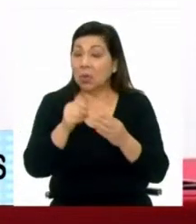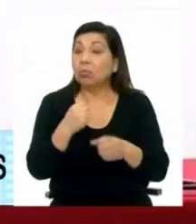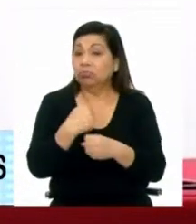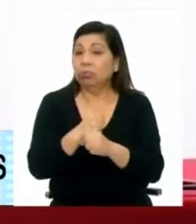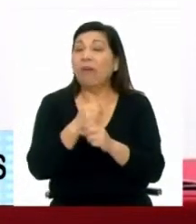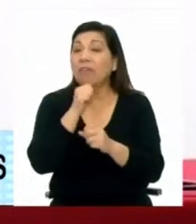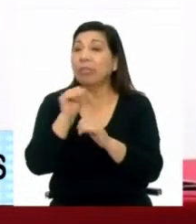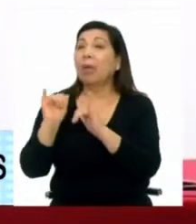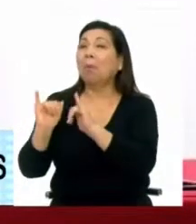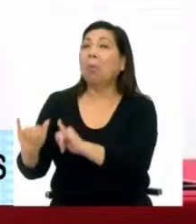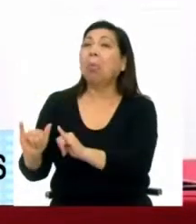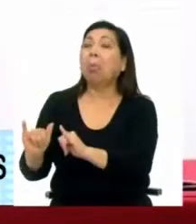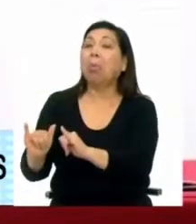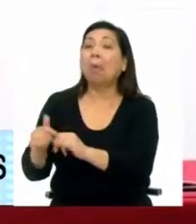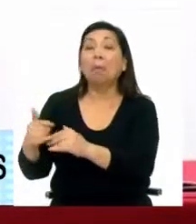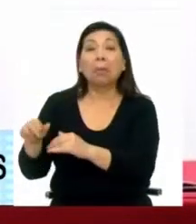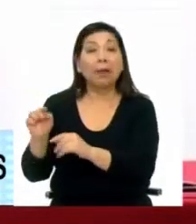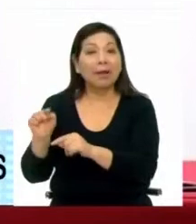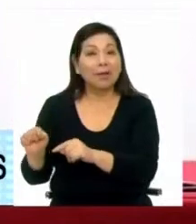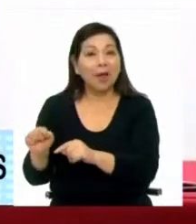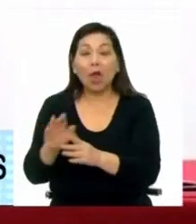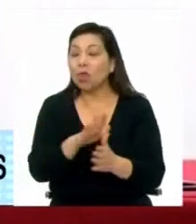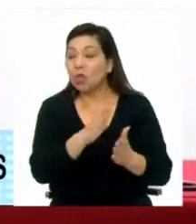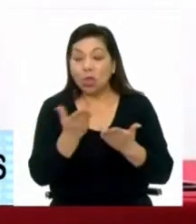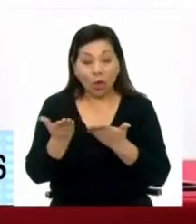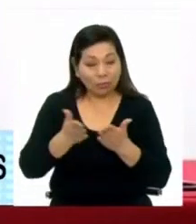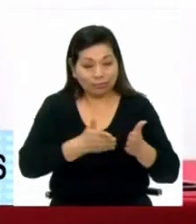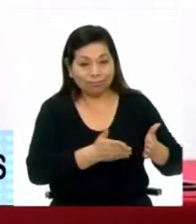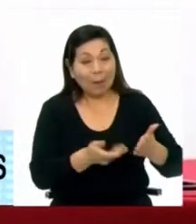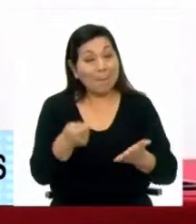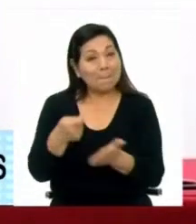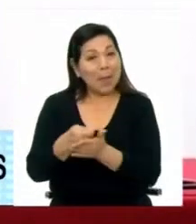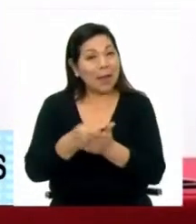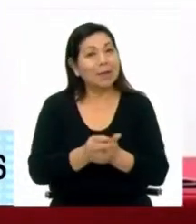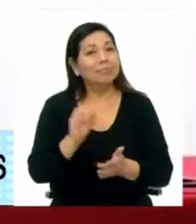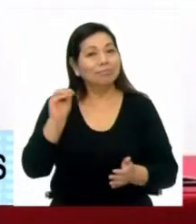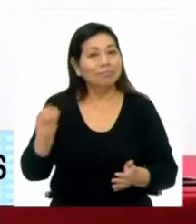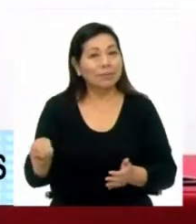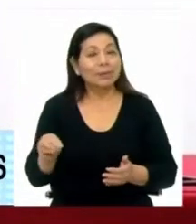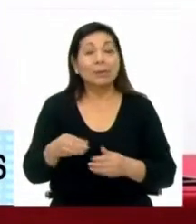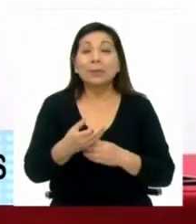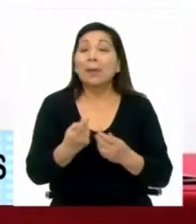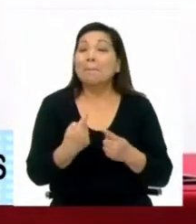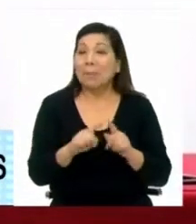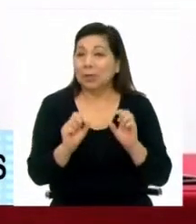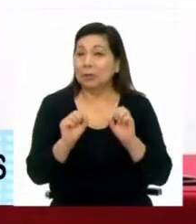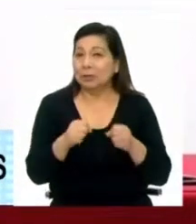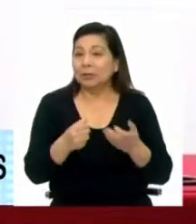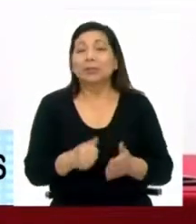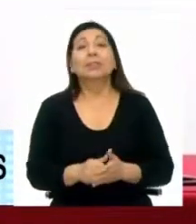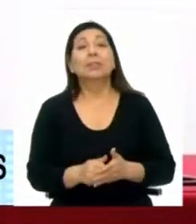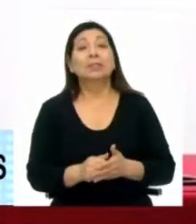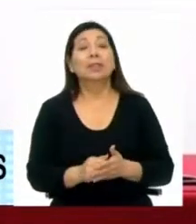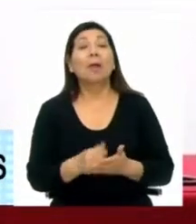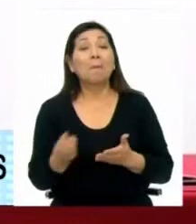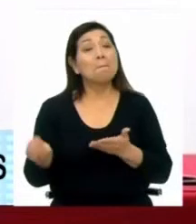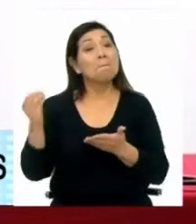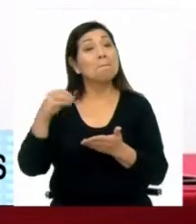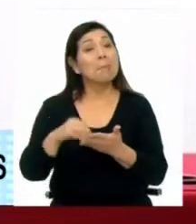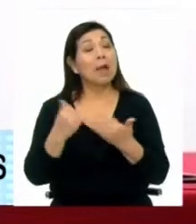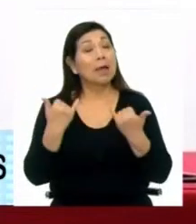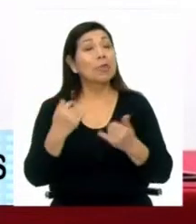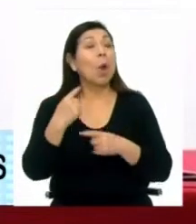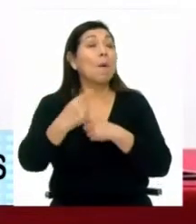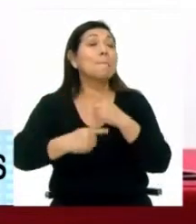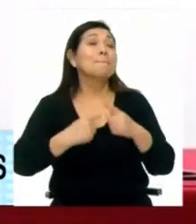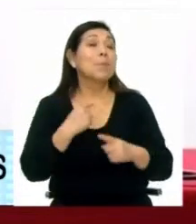obras paralizadas, y en ese sentido toda la orientación del presupuesto es público, los adicionales de este año y